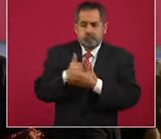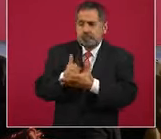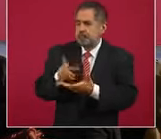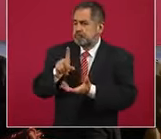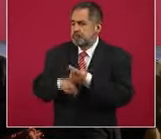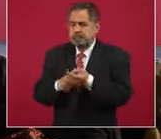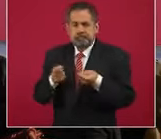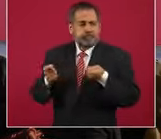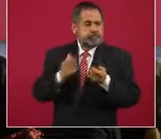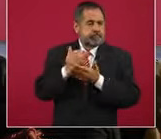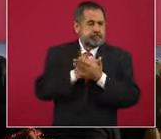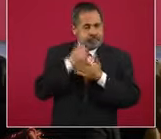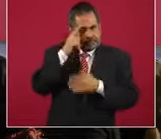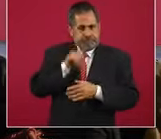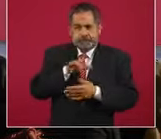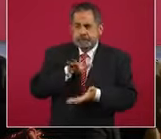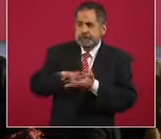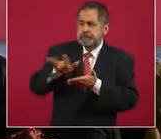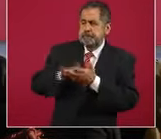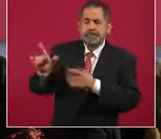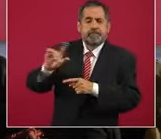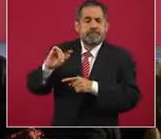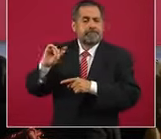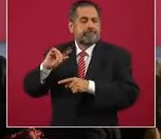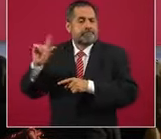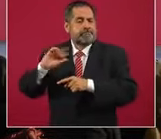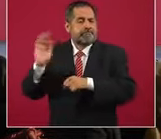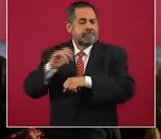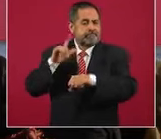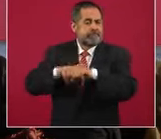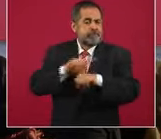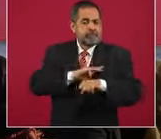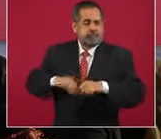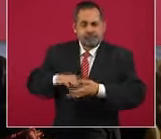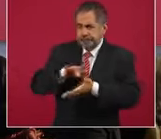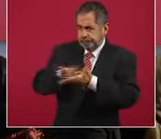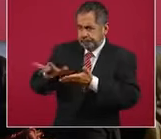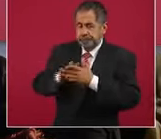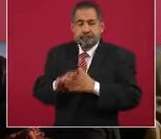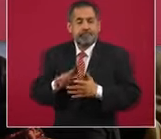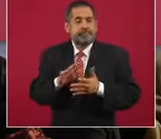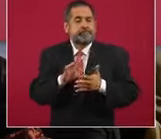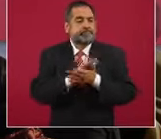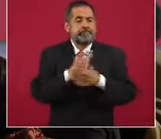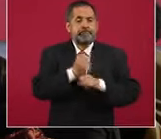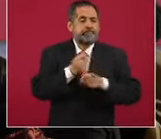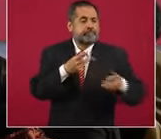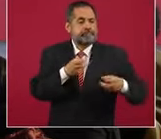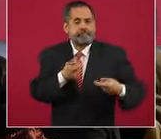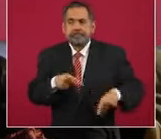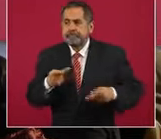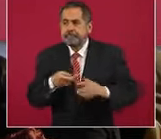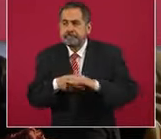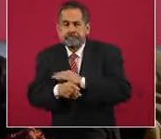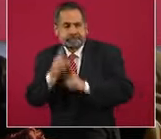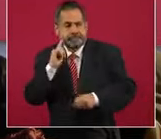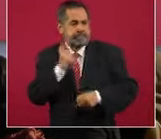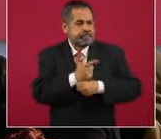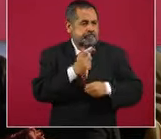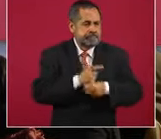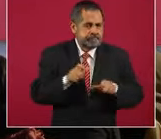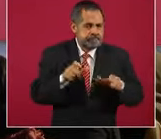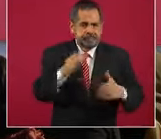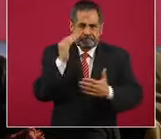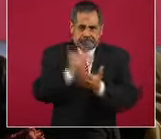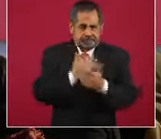país para el apoyo de las autoridades federales, estatales y municipales. Se combate el tráfico de armas, personas y mercancías. Se contribuye